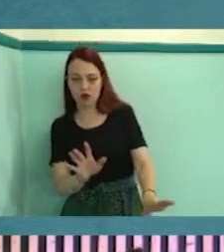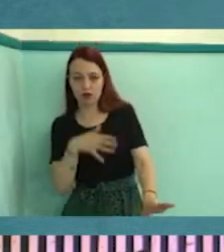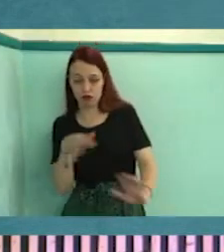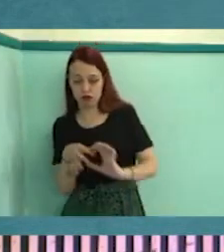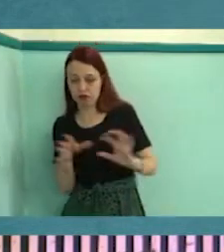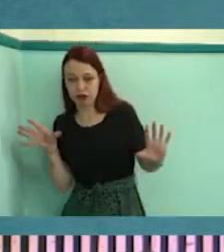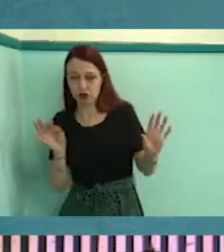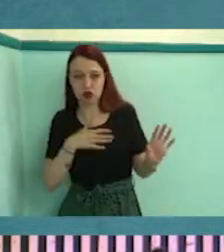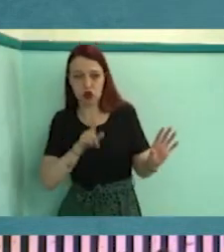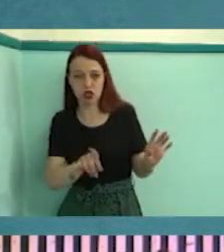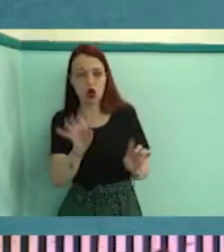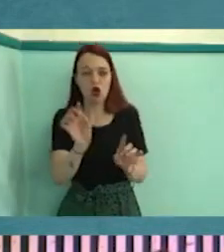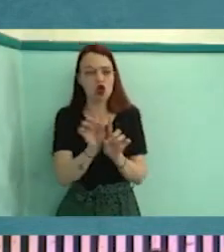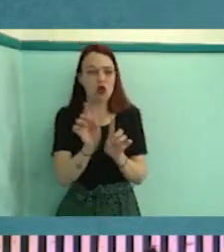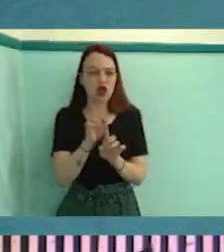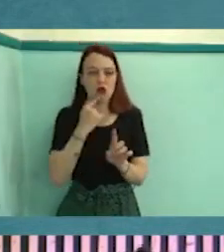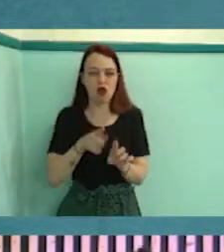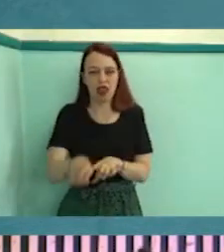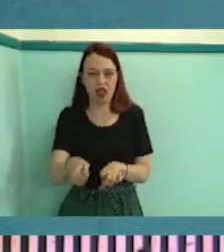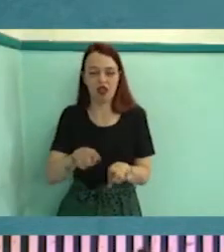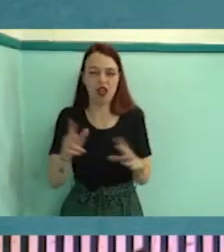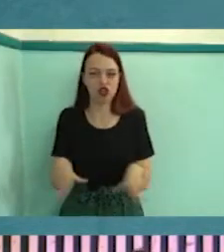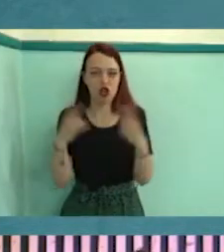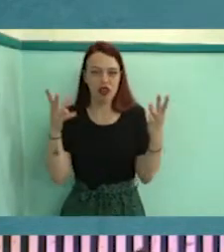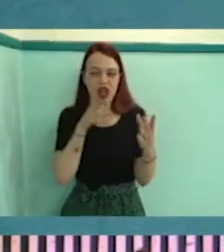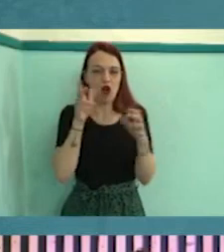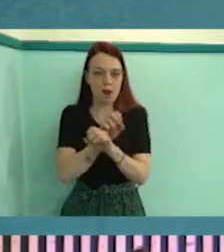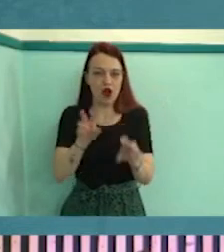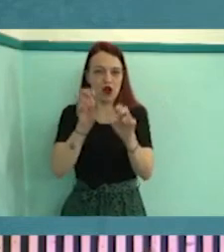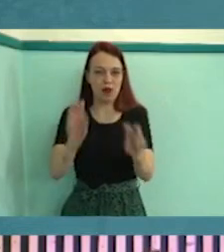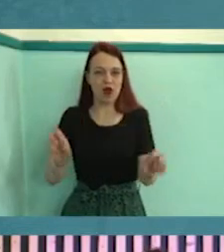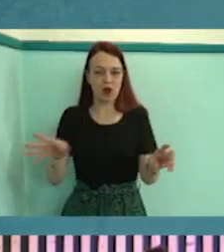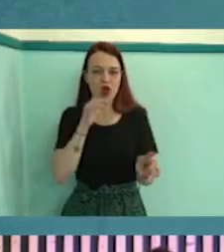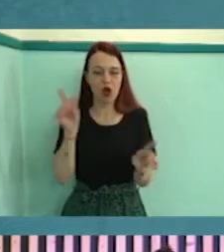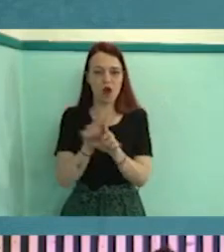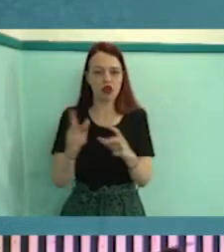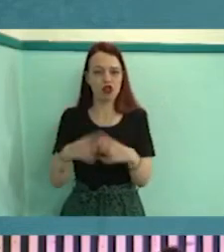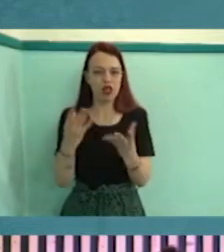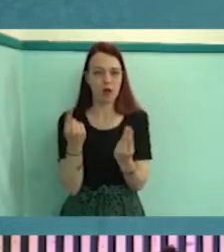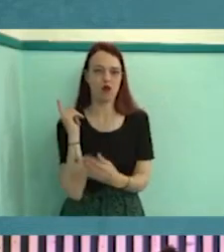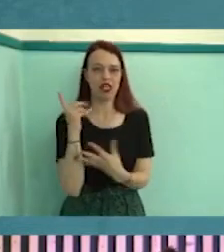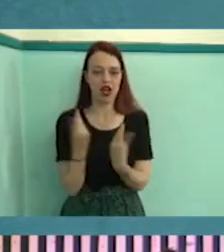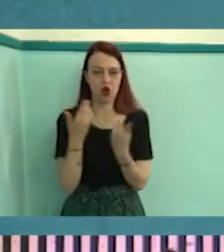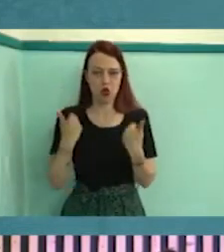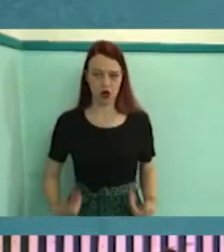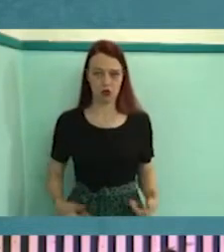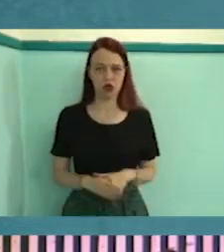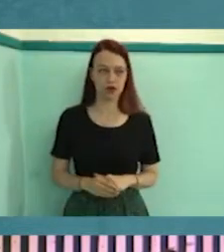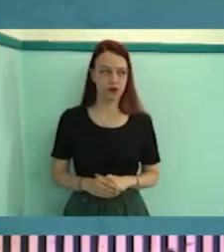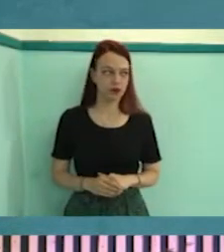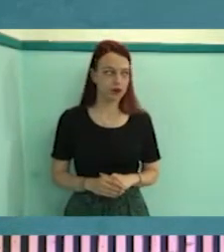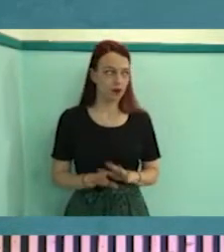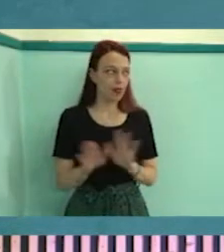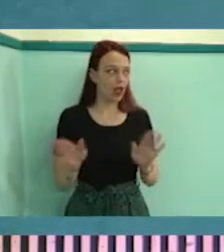va o no alimentando Esa esa sociedad en la que vivimos ahora y que muchas veces pues es muy tirana sobre todo con nuestros cuerpos no así que